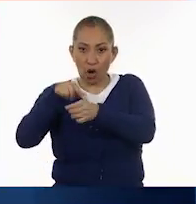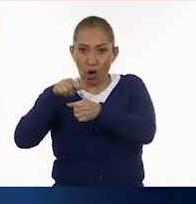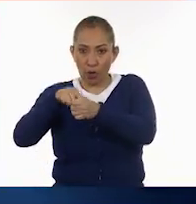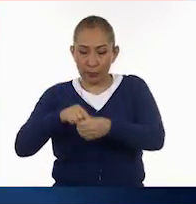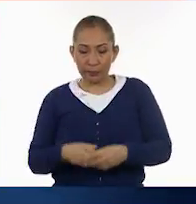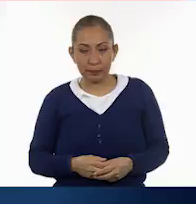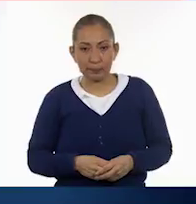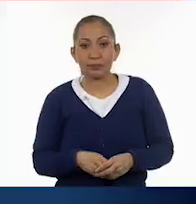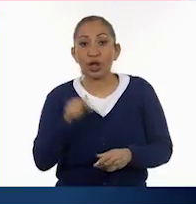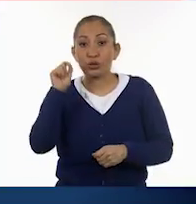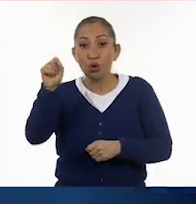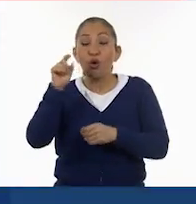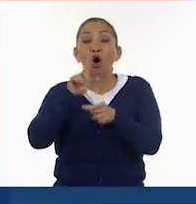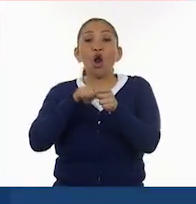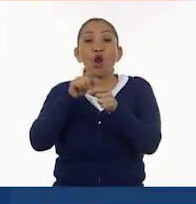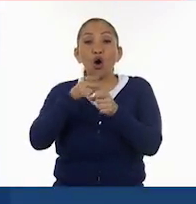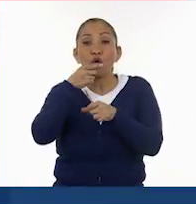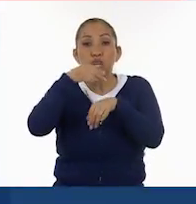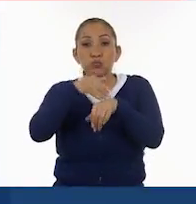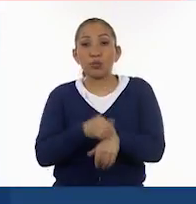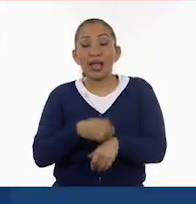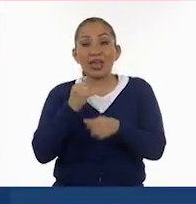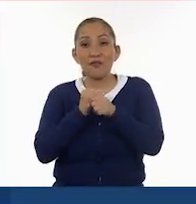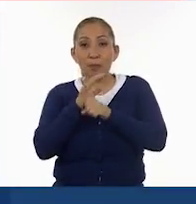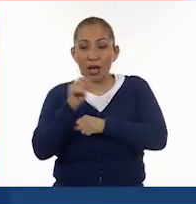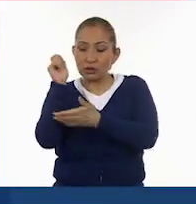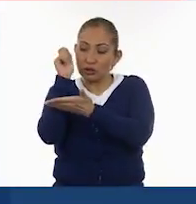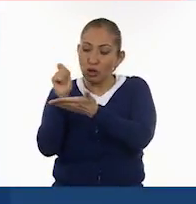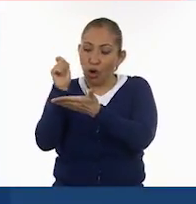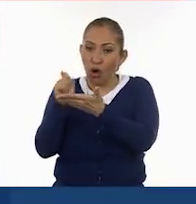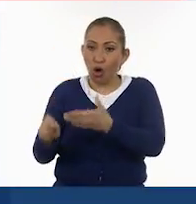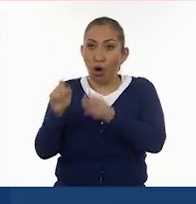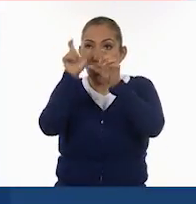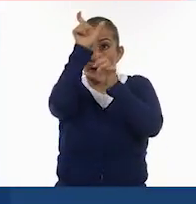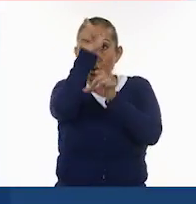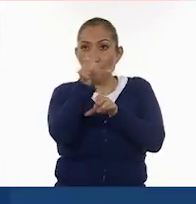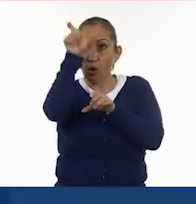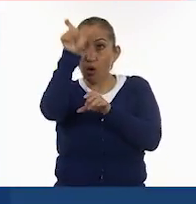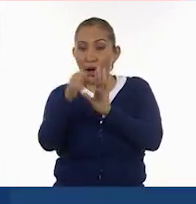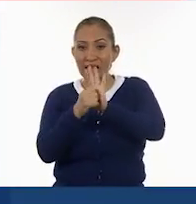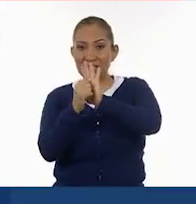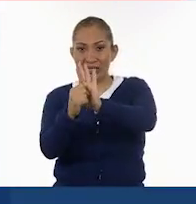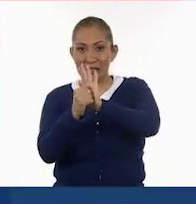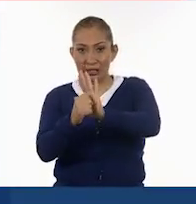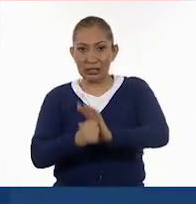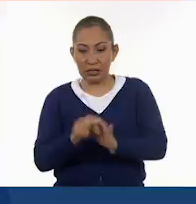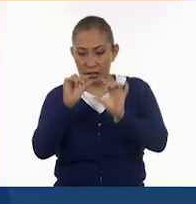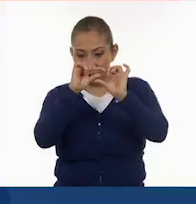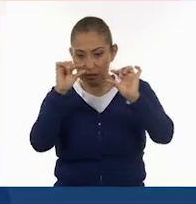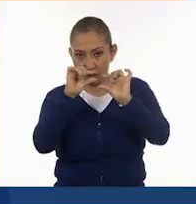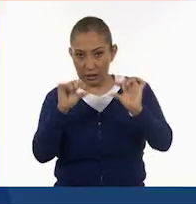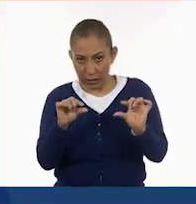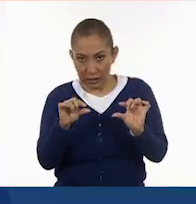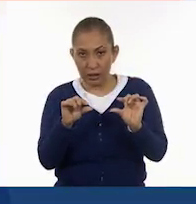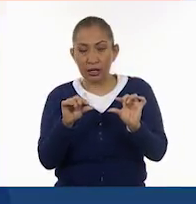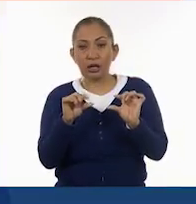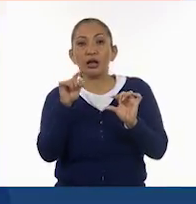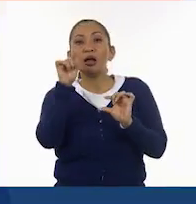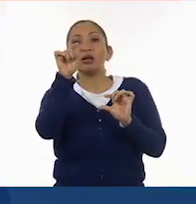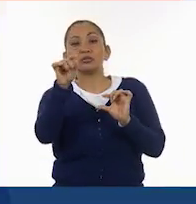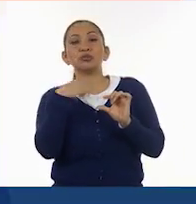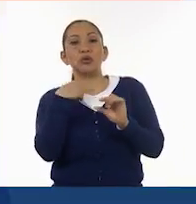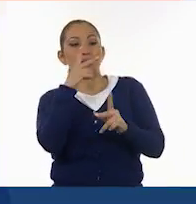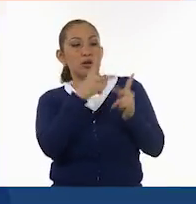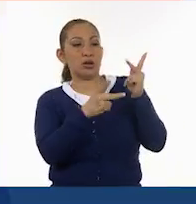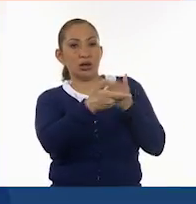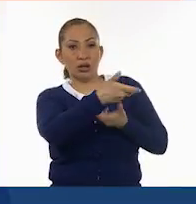continuación. Anoten los colores y la información correspondiente en el cuadro de simbología. Y entonces, bueno, si tú lo